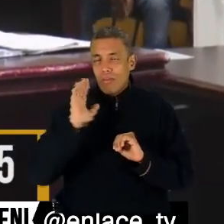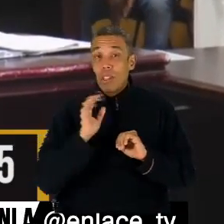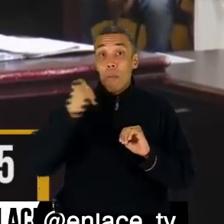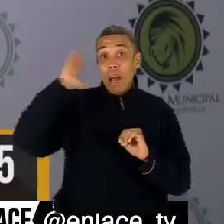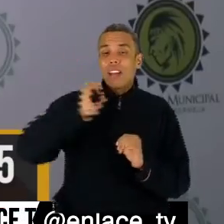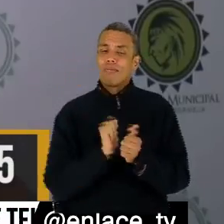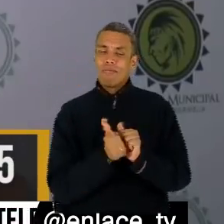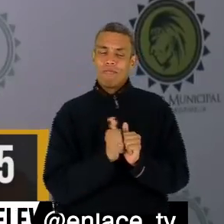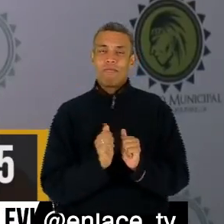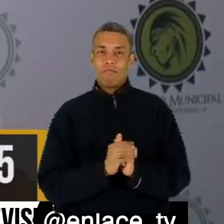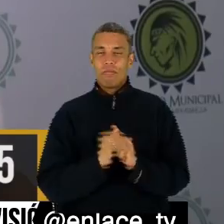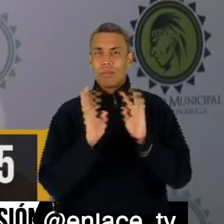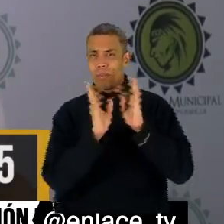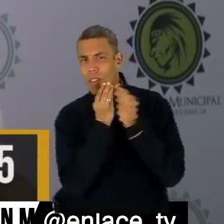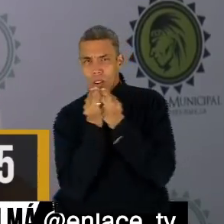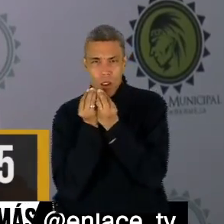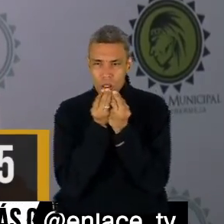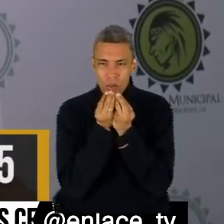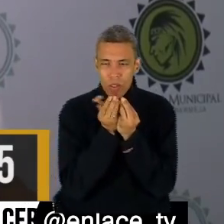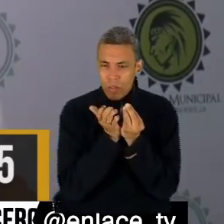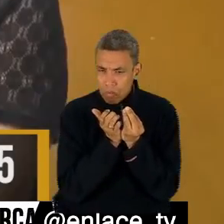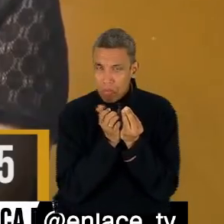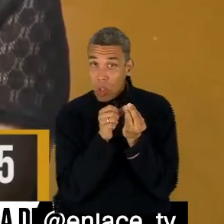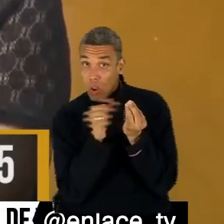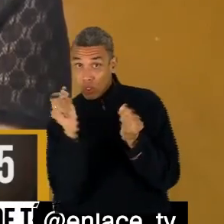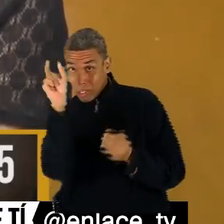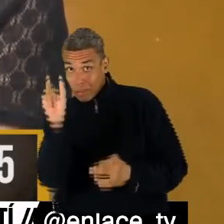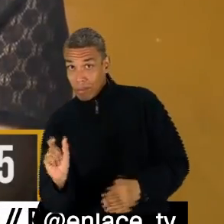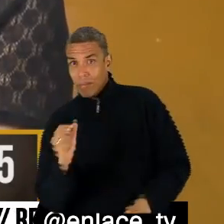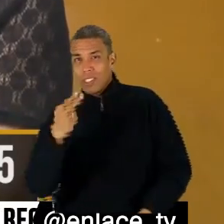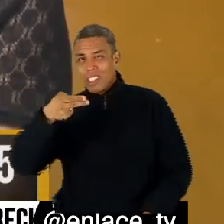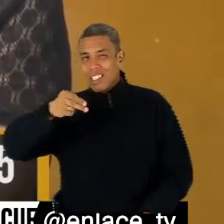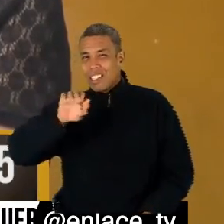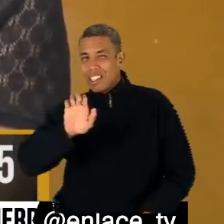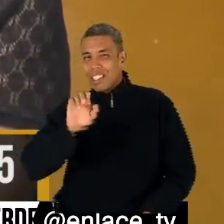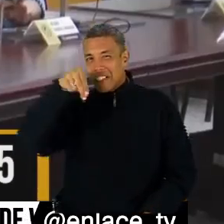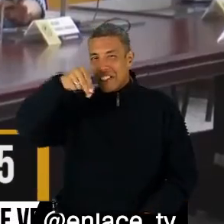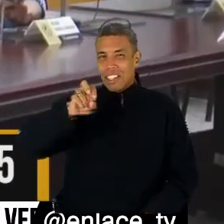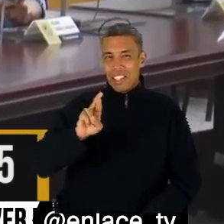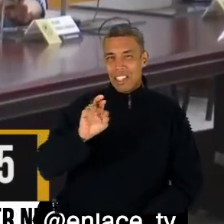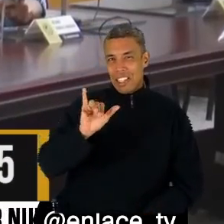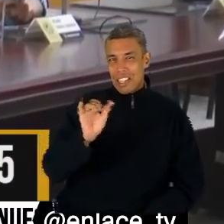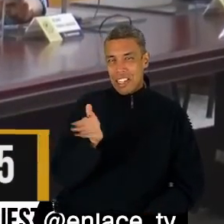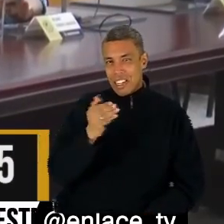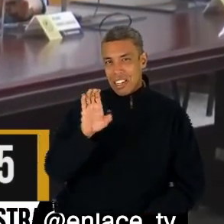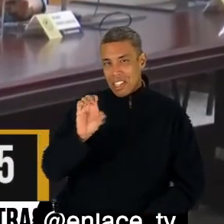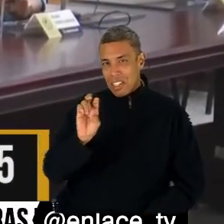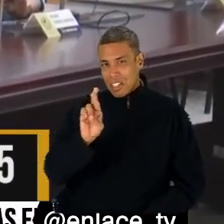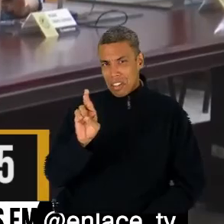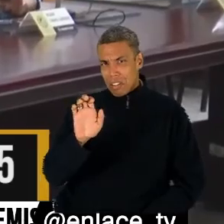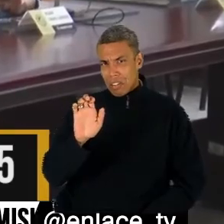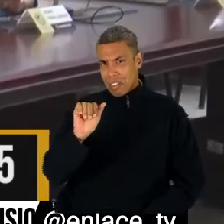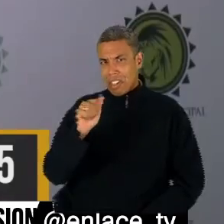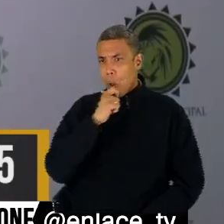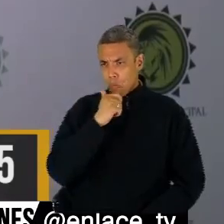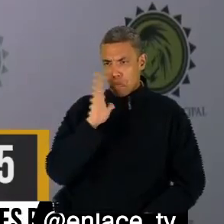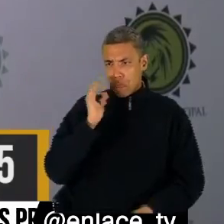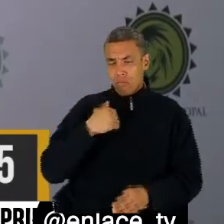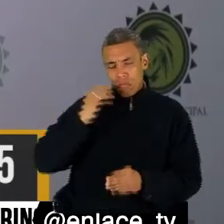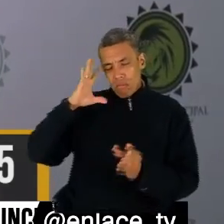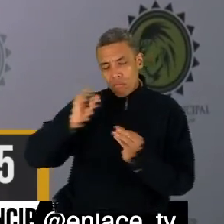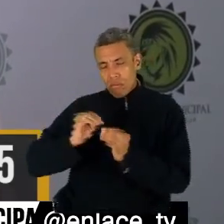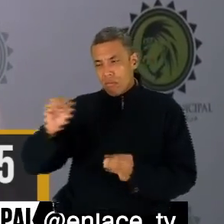de la Corporación Edilicia como Henry Correa, recuerdan su legado y respaldan el proyecto 005 de Elaine Jiménez. Estoy